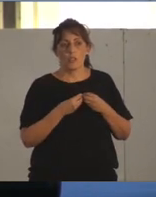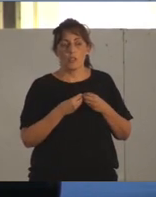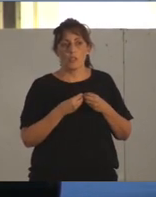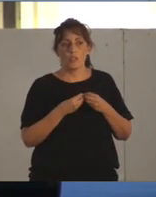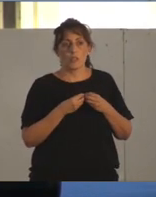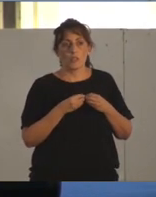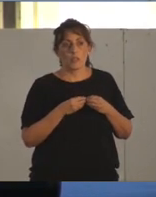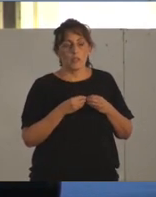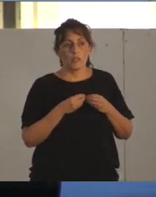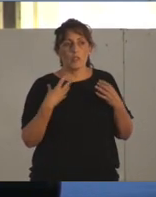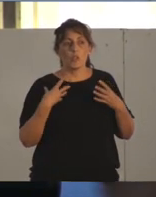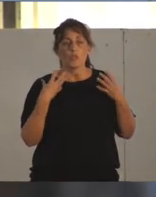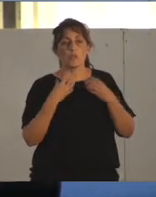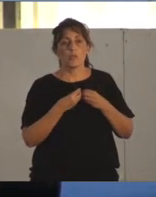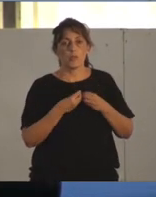diferente a mi